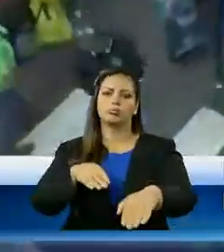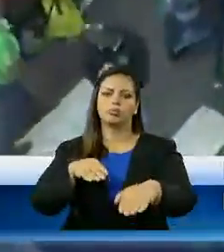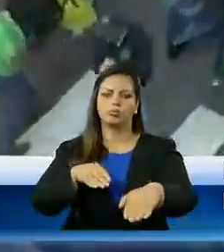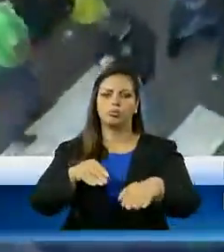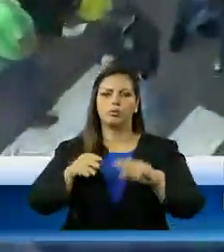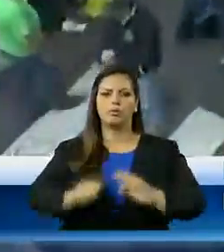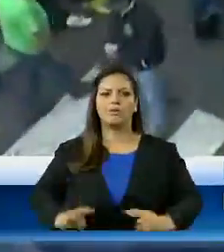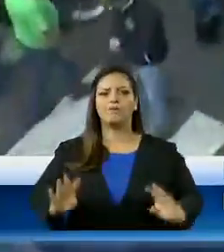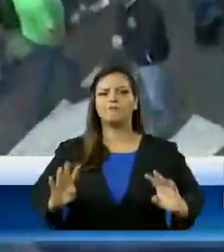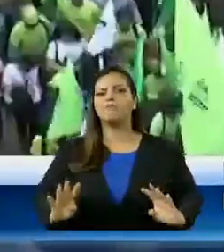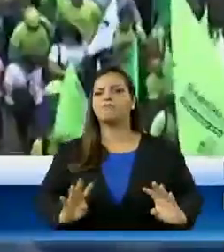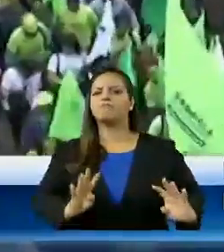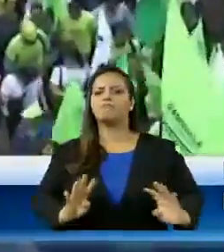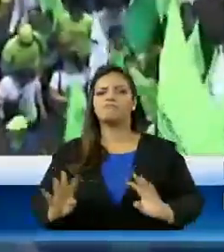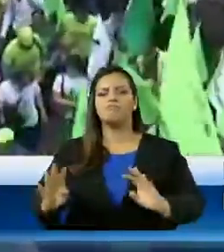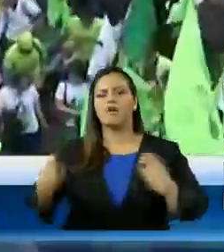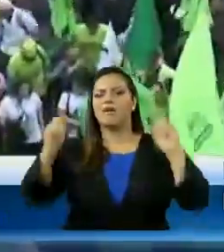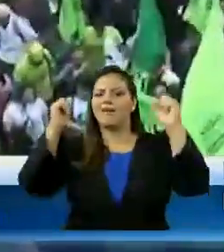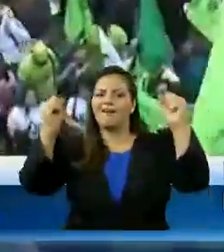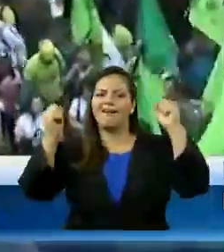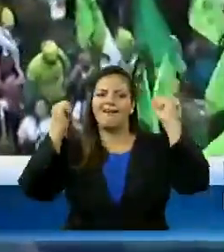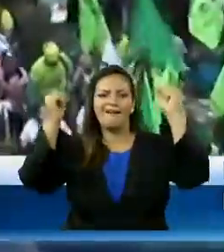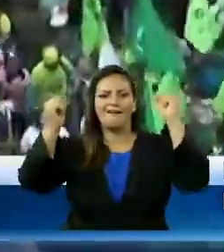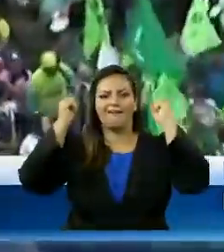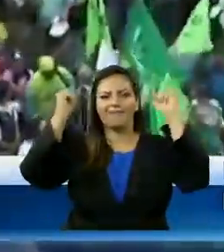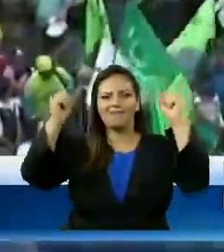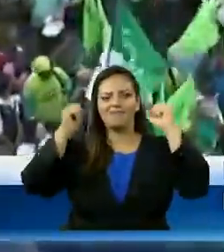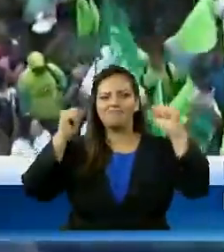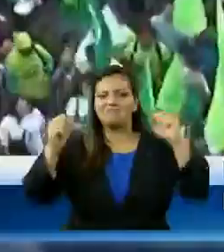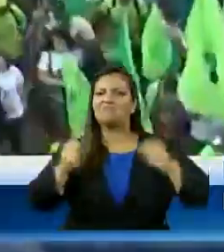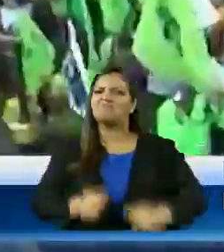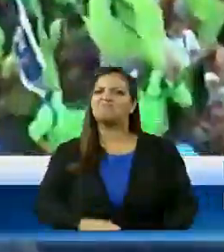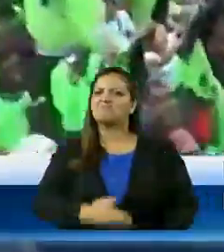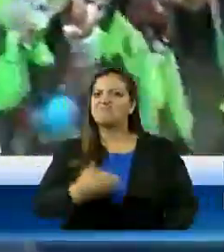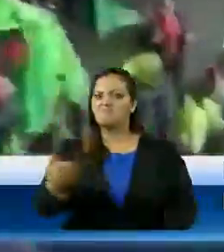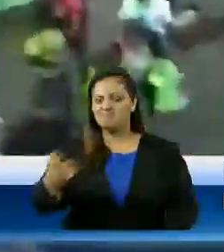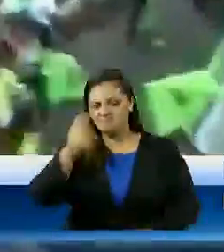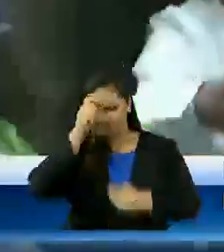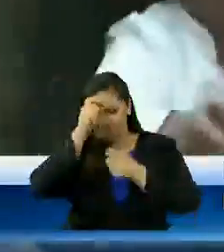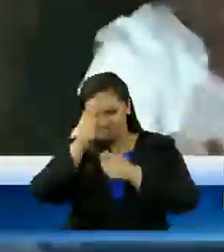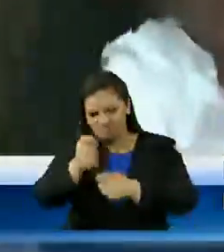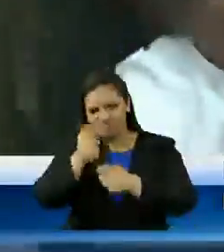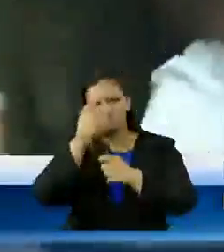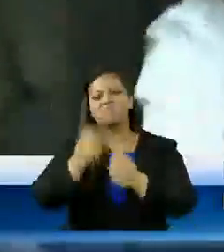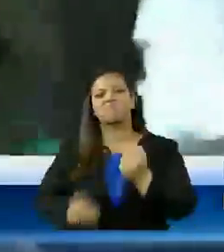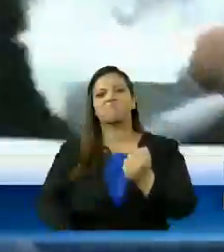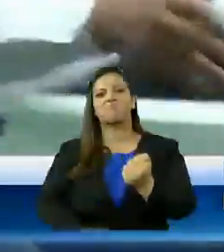céntricas de la ciudad de cuenca aquí sus partidarios demostraron su evidente adhesión